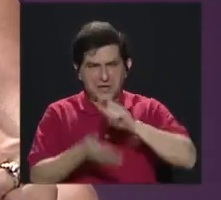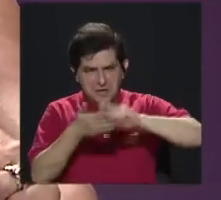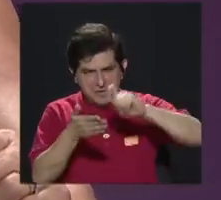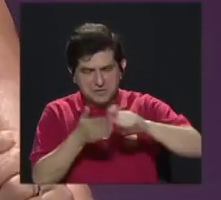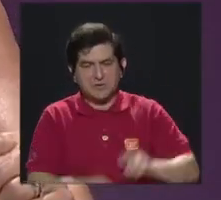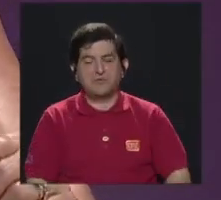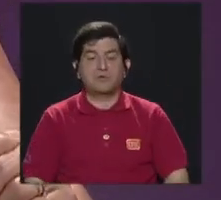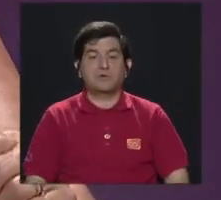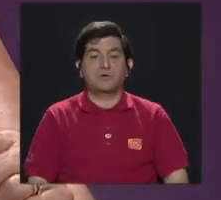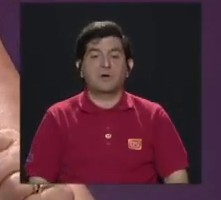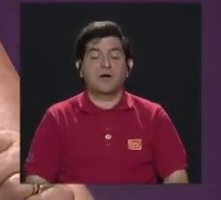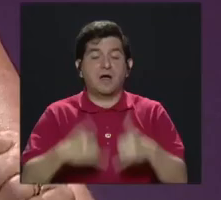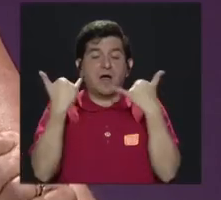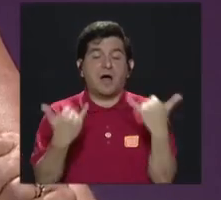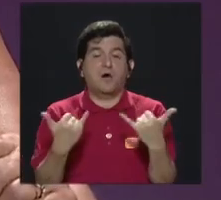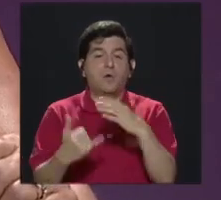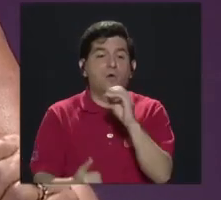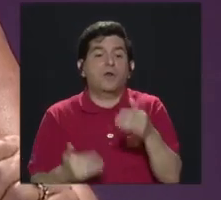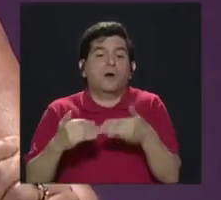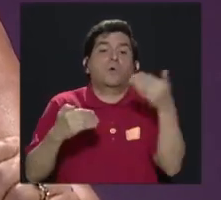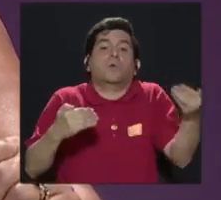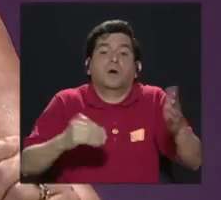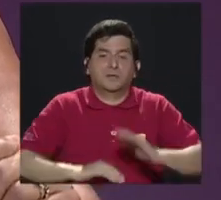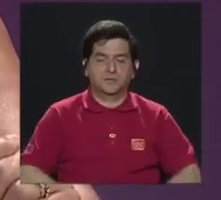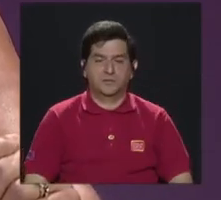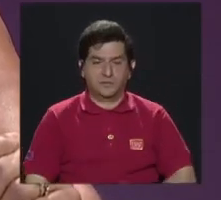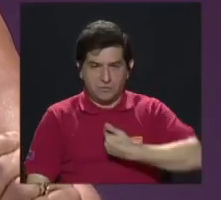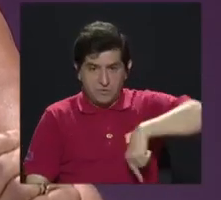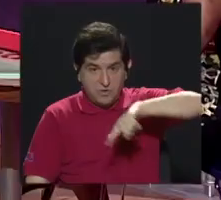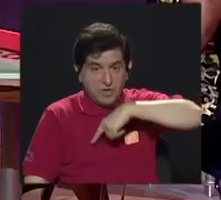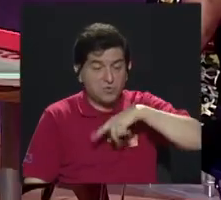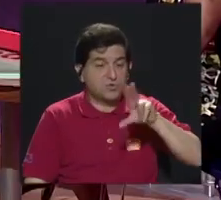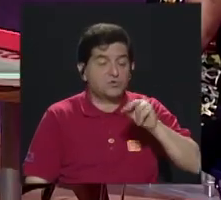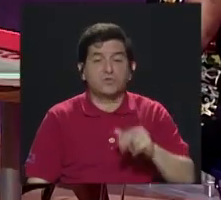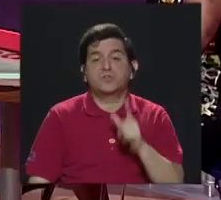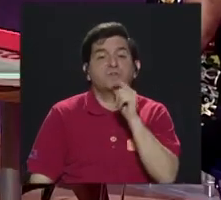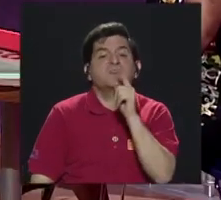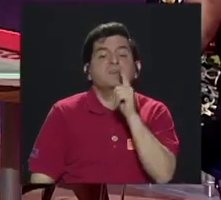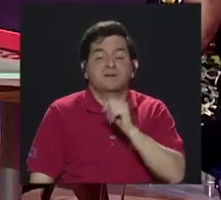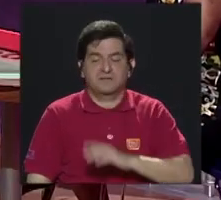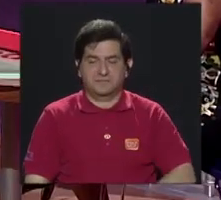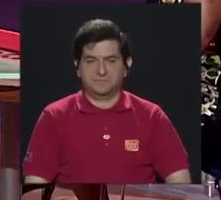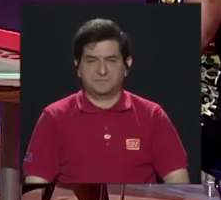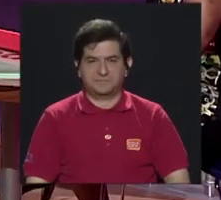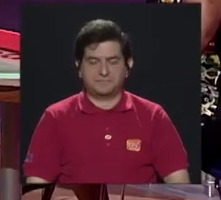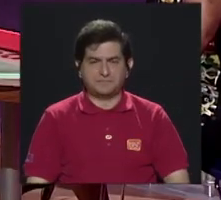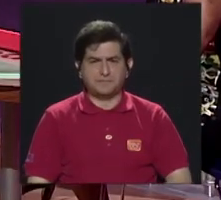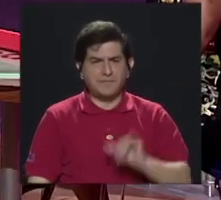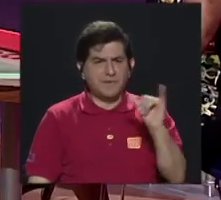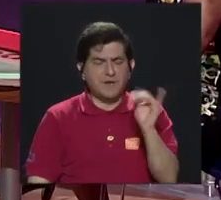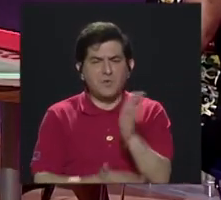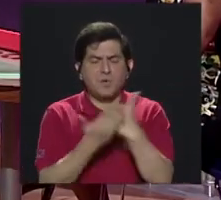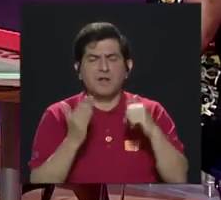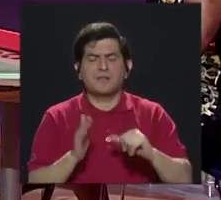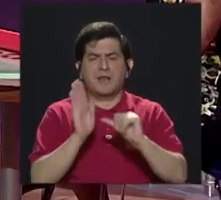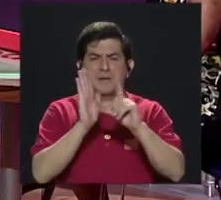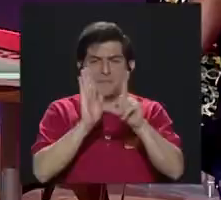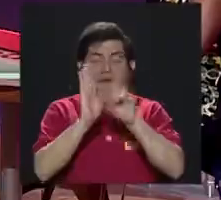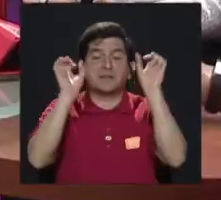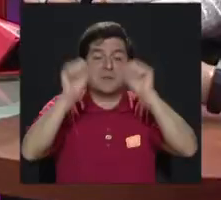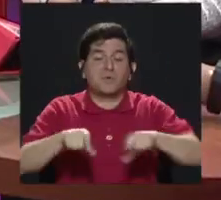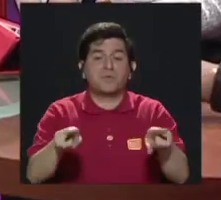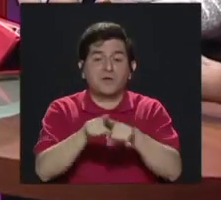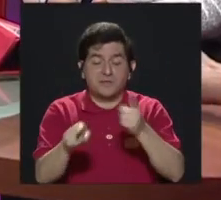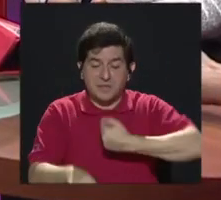dice, si no es ahora, ¿cuándo? Sí, así es. Y si no somos nosotros, ¿quién? No, y también, estamos, o sea, además de la parte legislativa, que ojalá se logre,